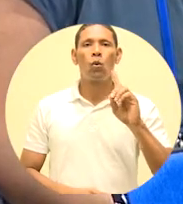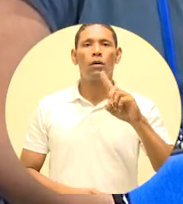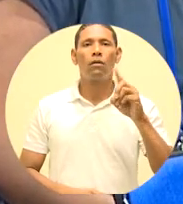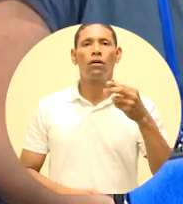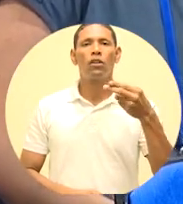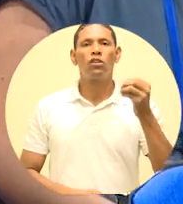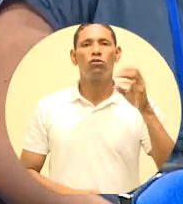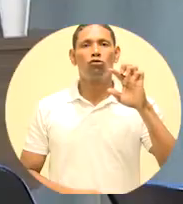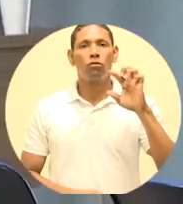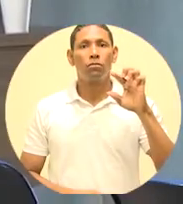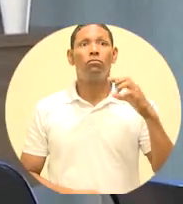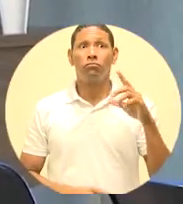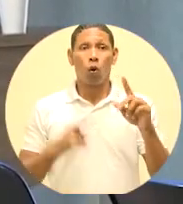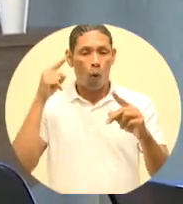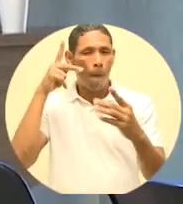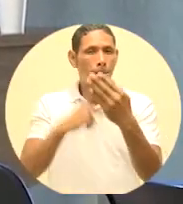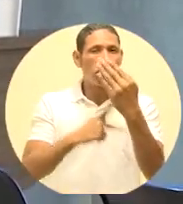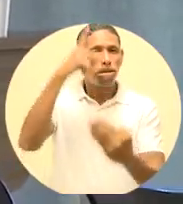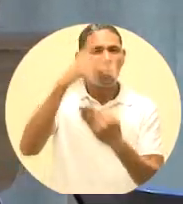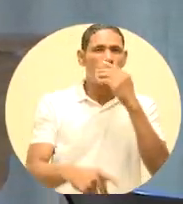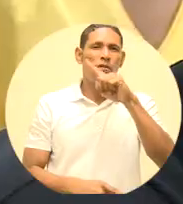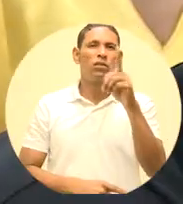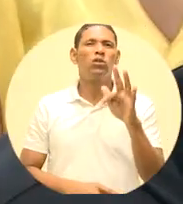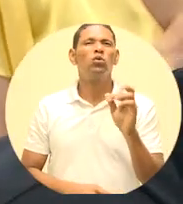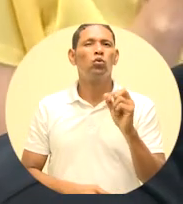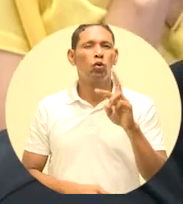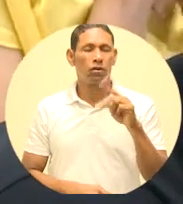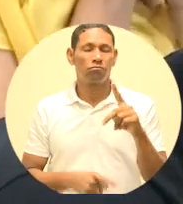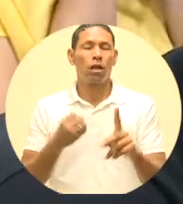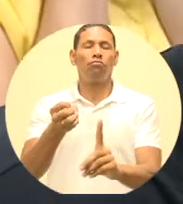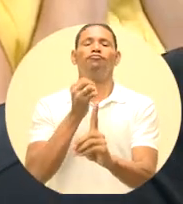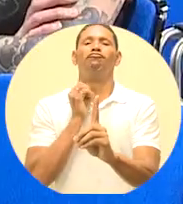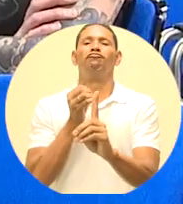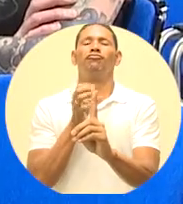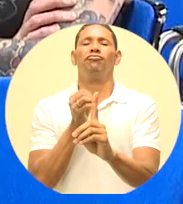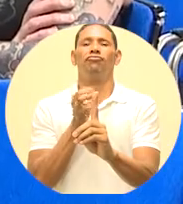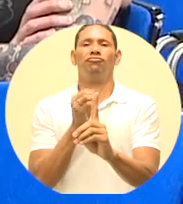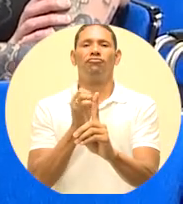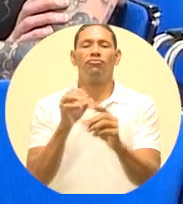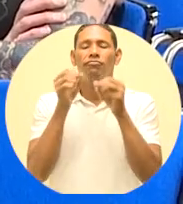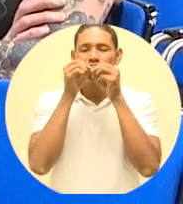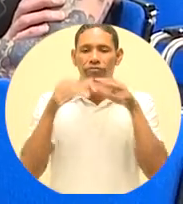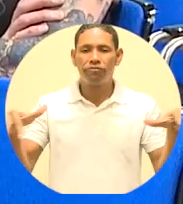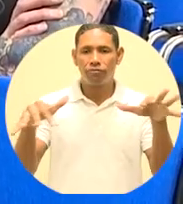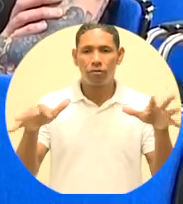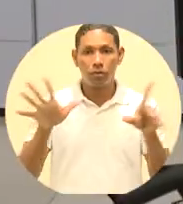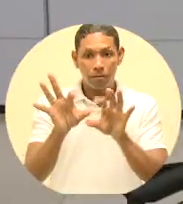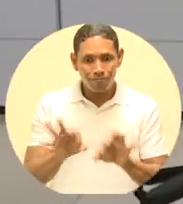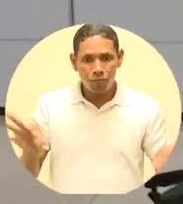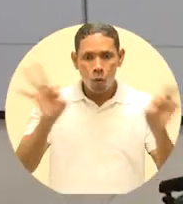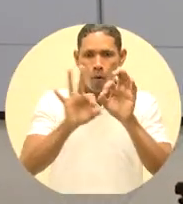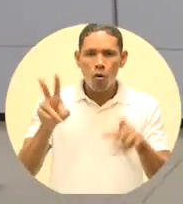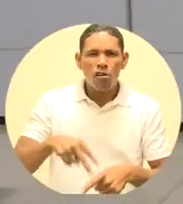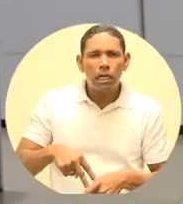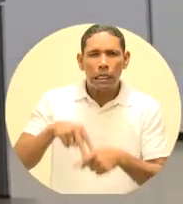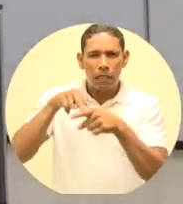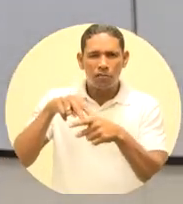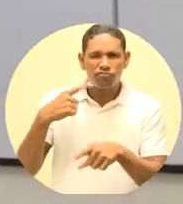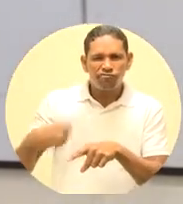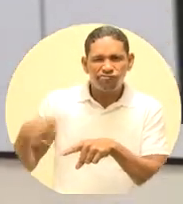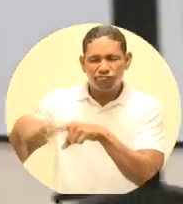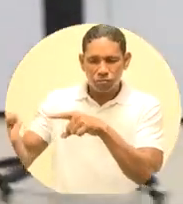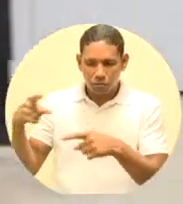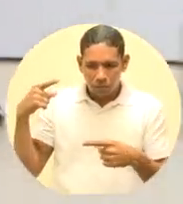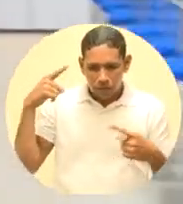Turismo Sostenible y Gestión Ambiental del proyecto STORN, evento que desarrolló el Seminario Público en Turismo Sostenible y Gestión Óptima de